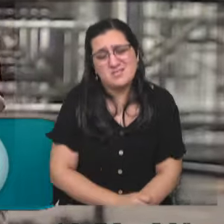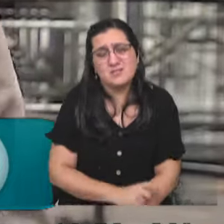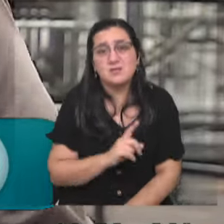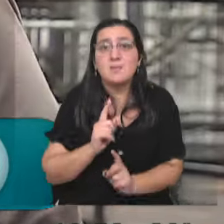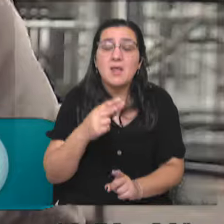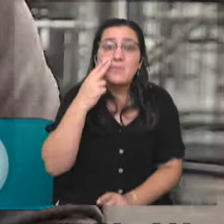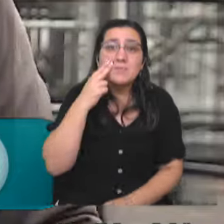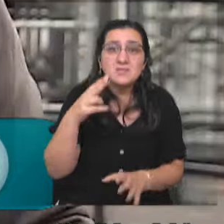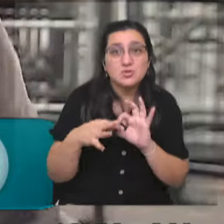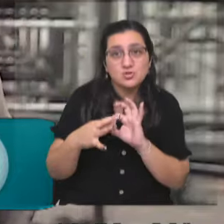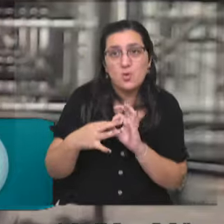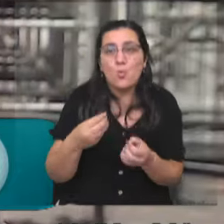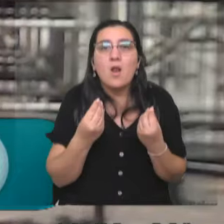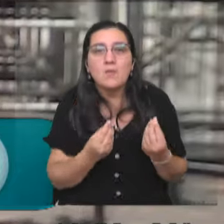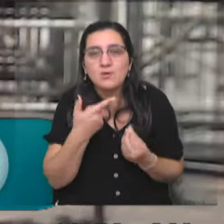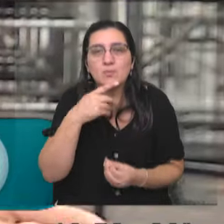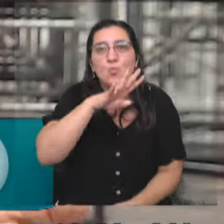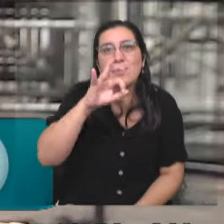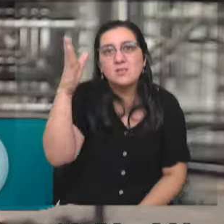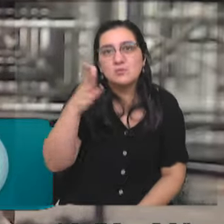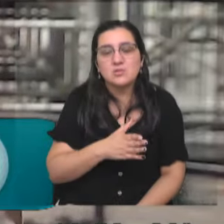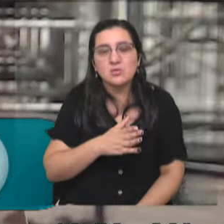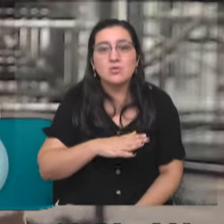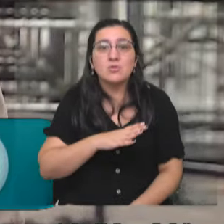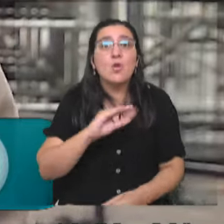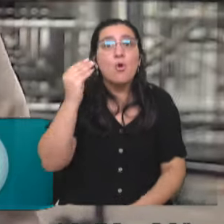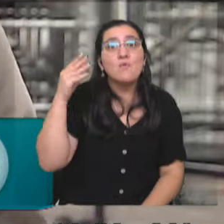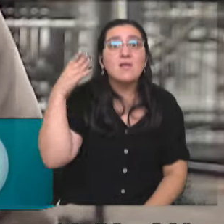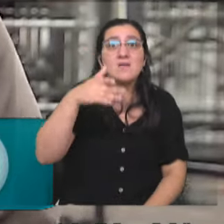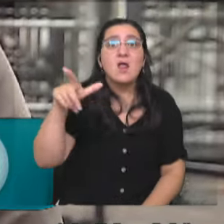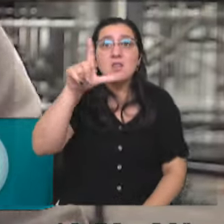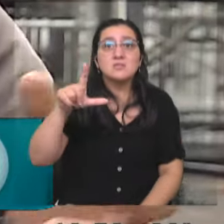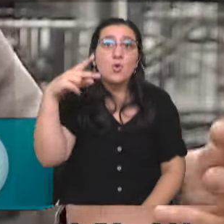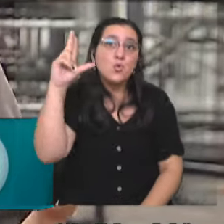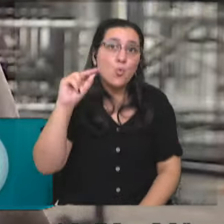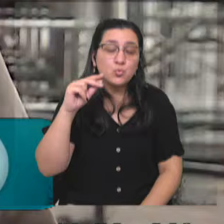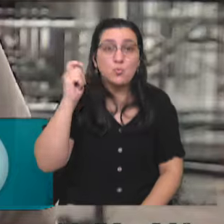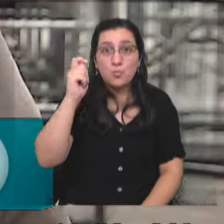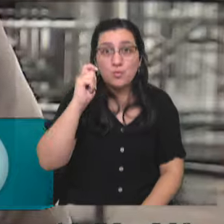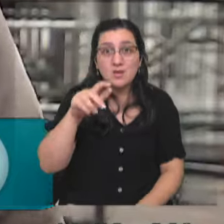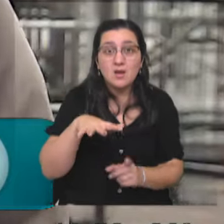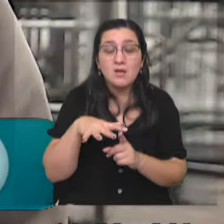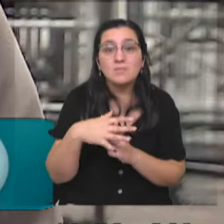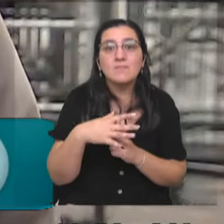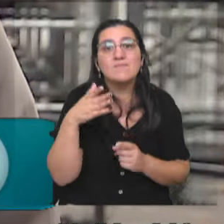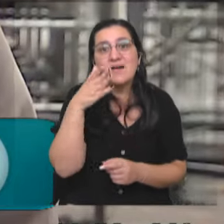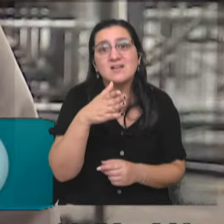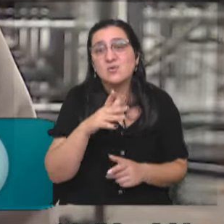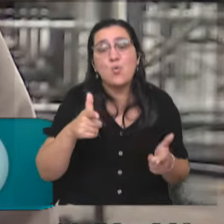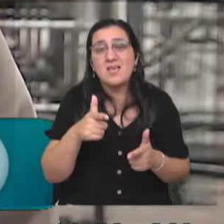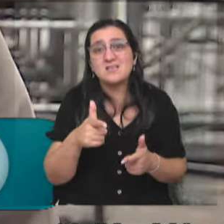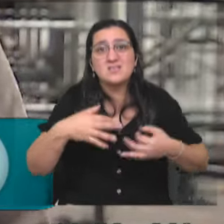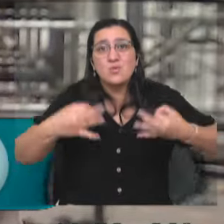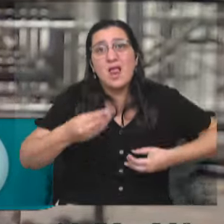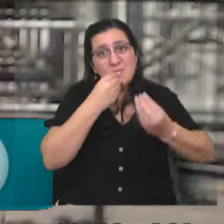tenemos problemas asociados, que ¿cuáles son? 40% de los chiquilines que van a los liceos y UTUs públicas en la periferia de la ciudad van con inseguridad